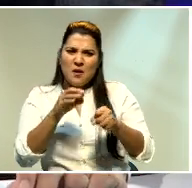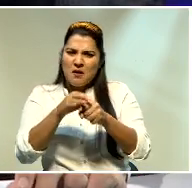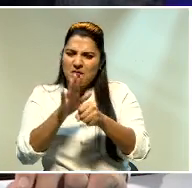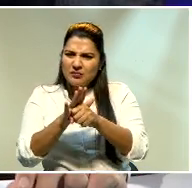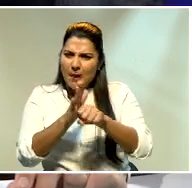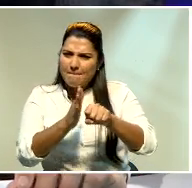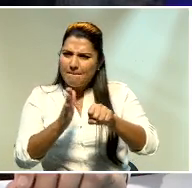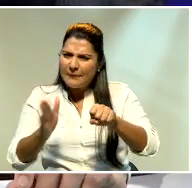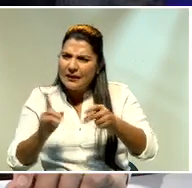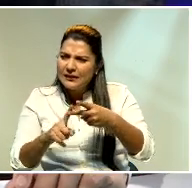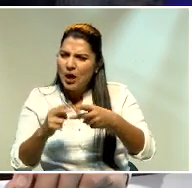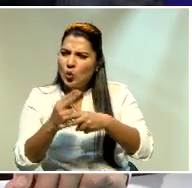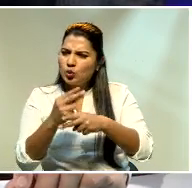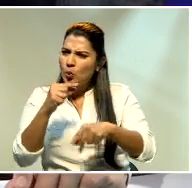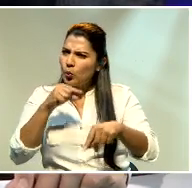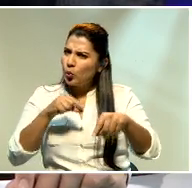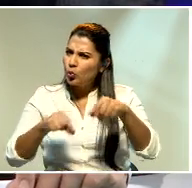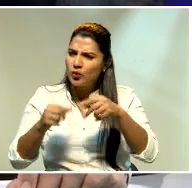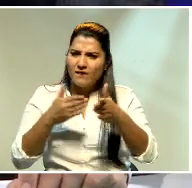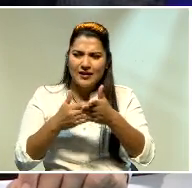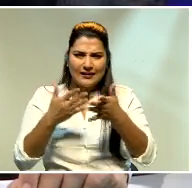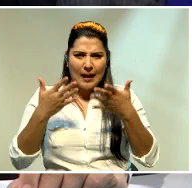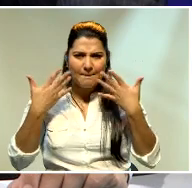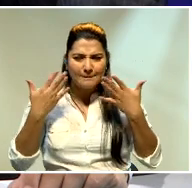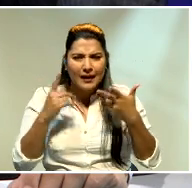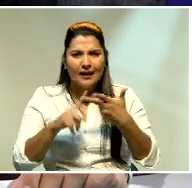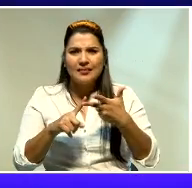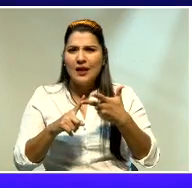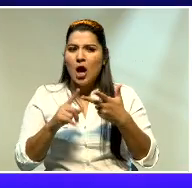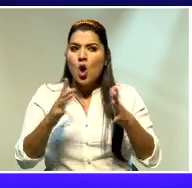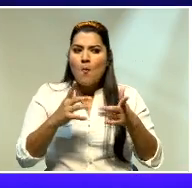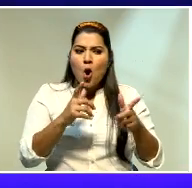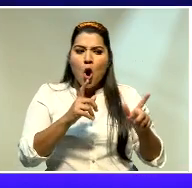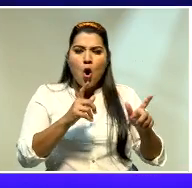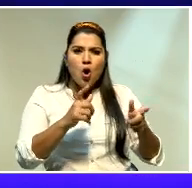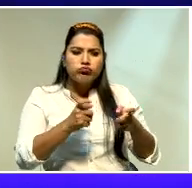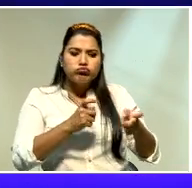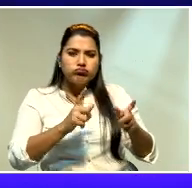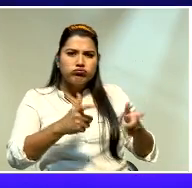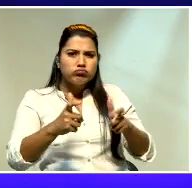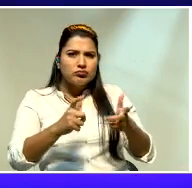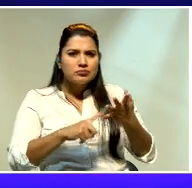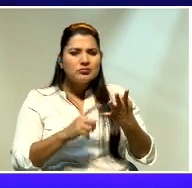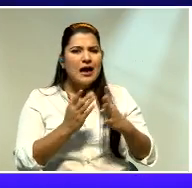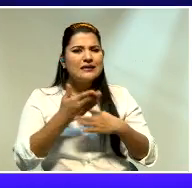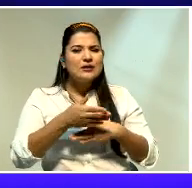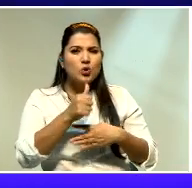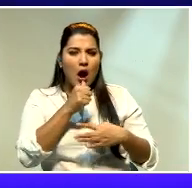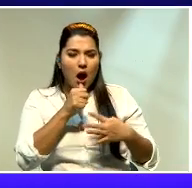Piñera, agroquímicos, manejo del desecho, acceso al agua.